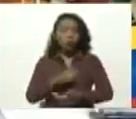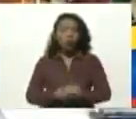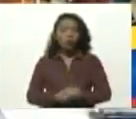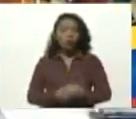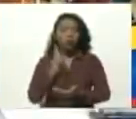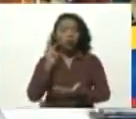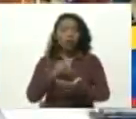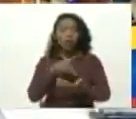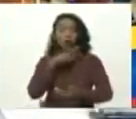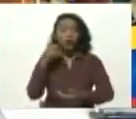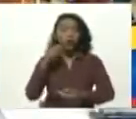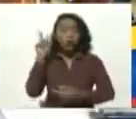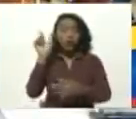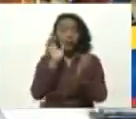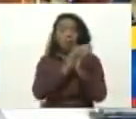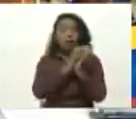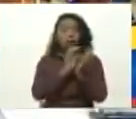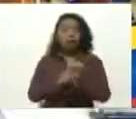los rusos a Margarita.